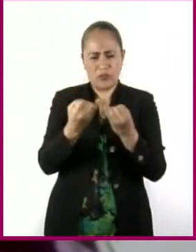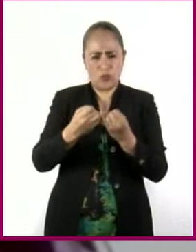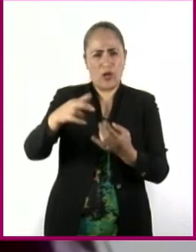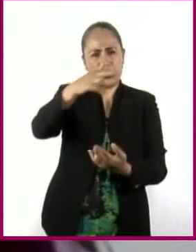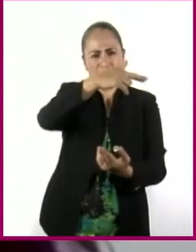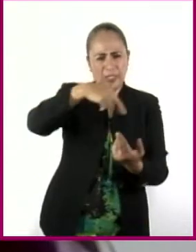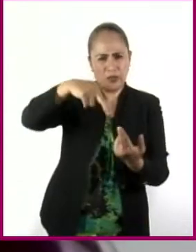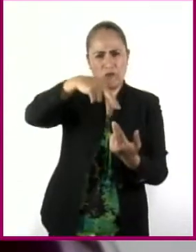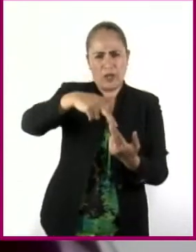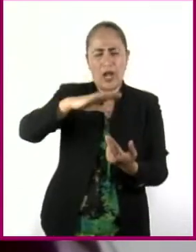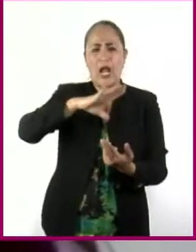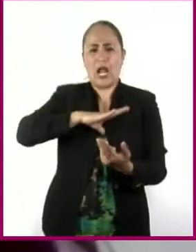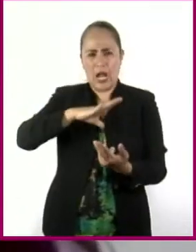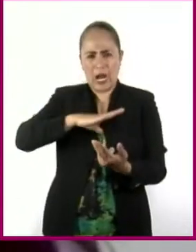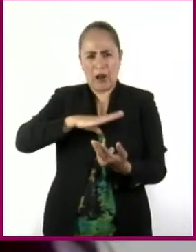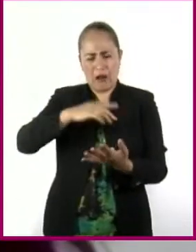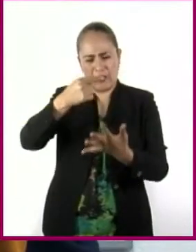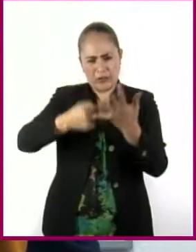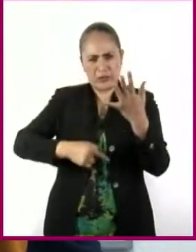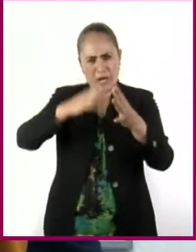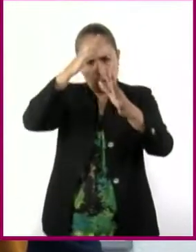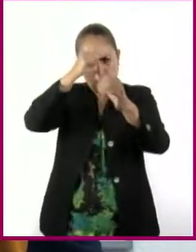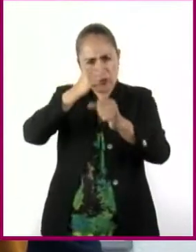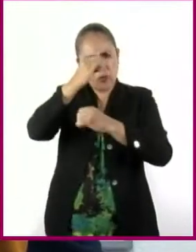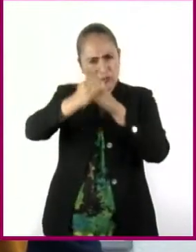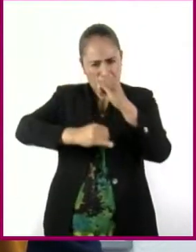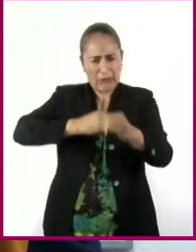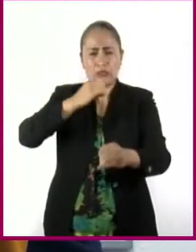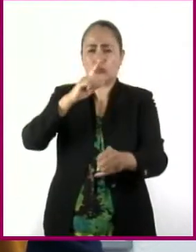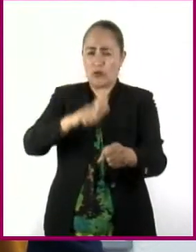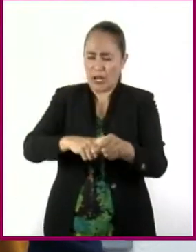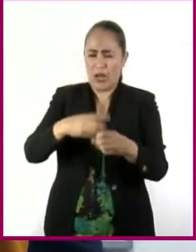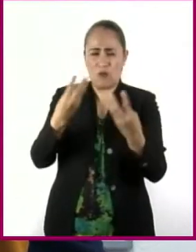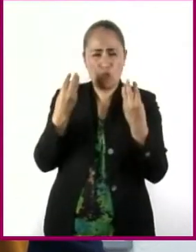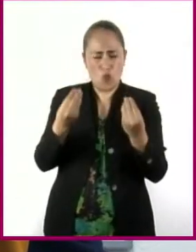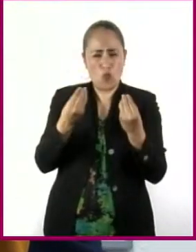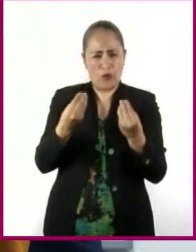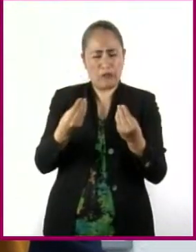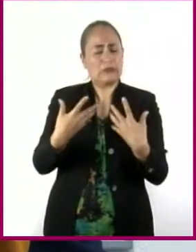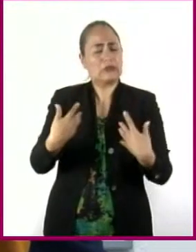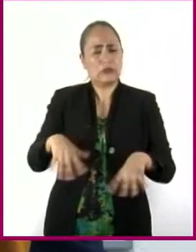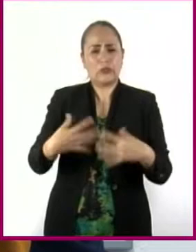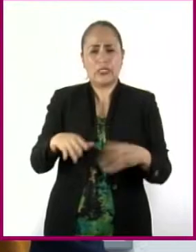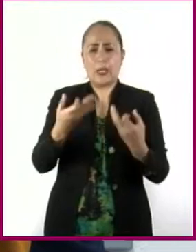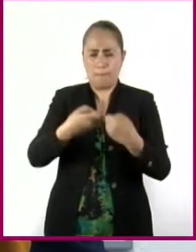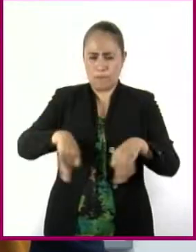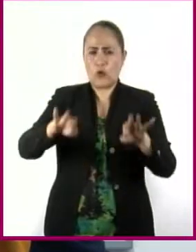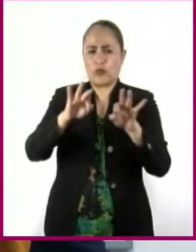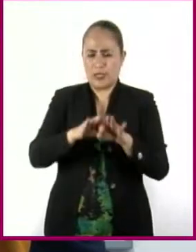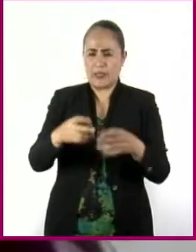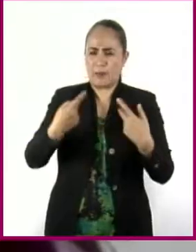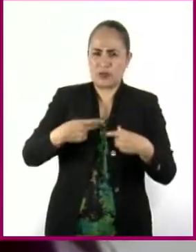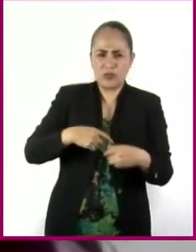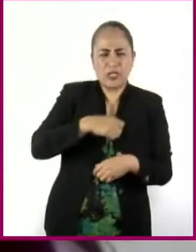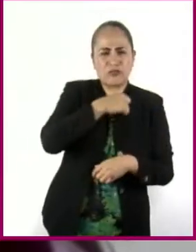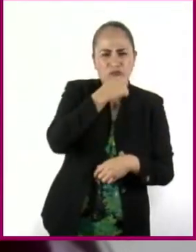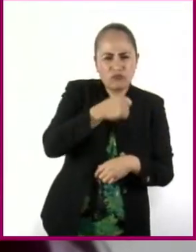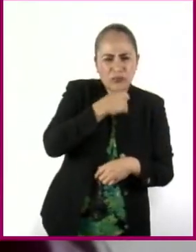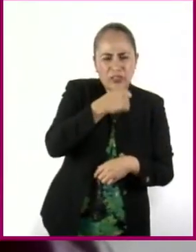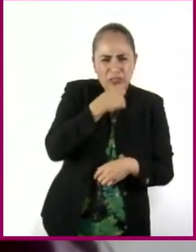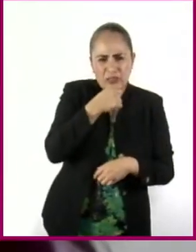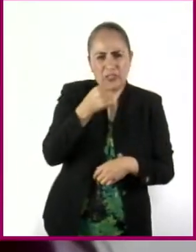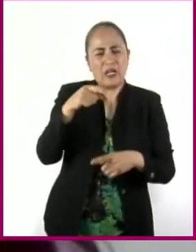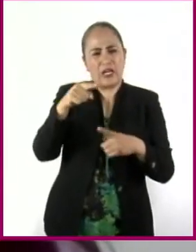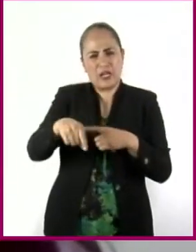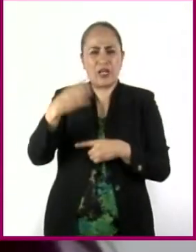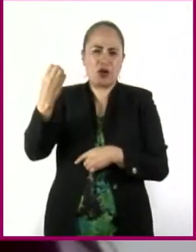regional con instrumentos internacionales muy importantes de los derechos de las personas mayores, como la Convención Interamericana